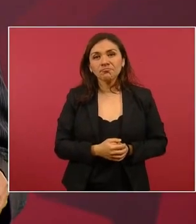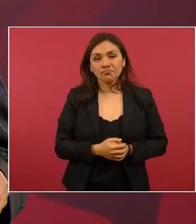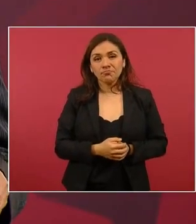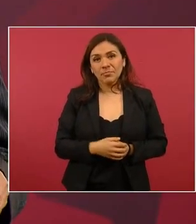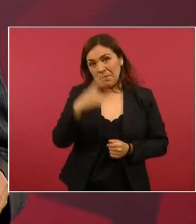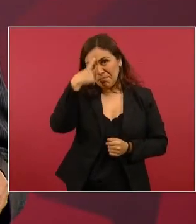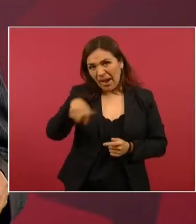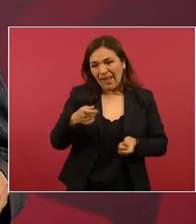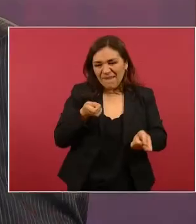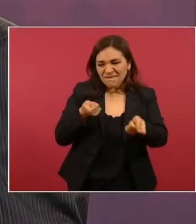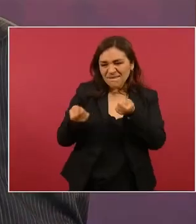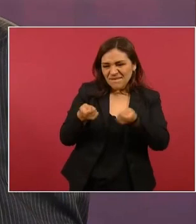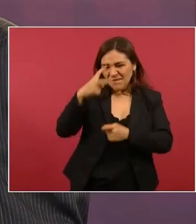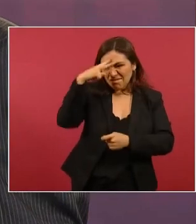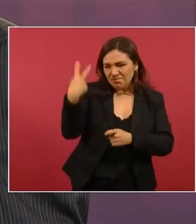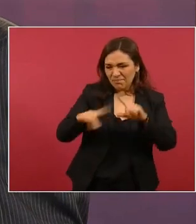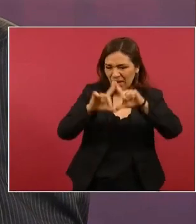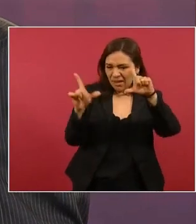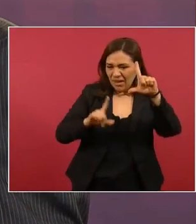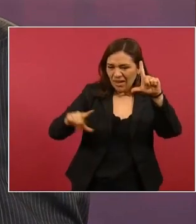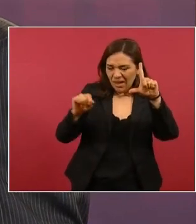gobernando México?